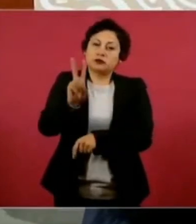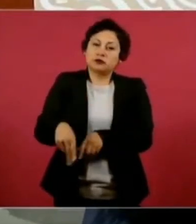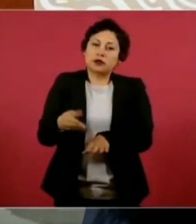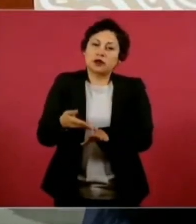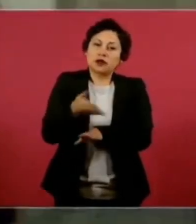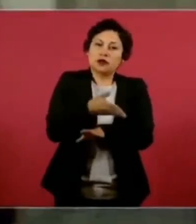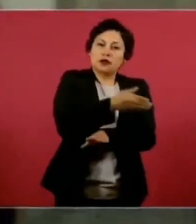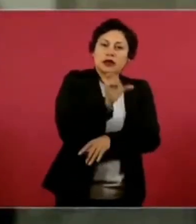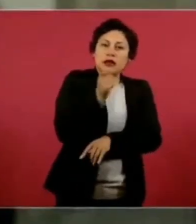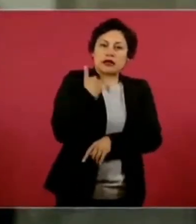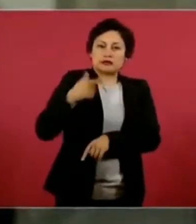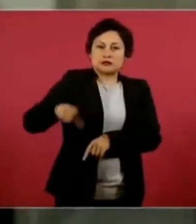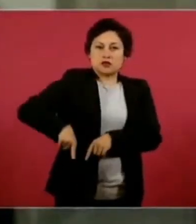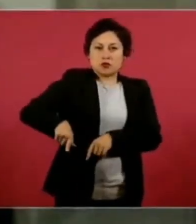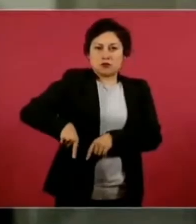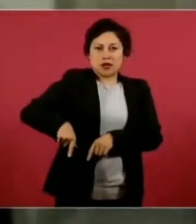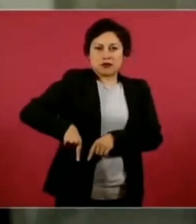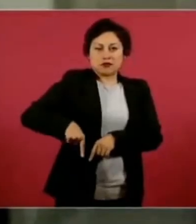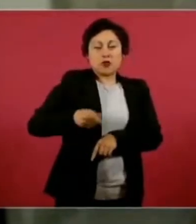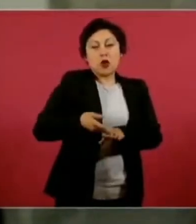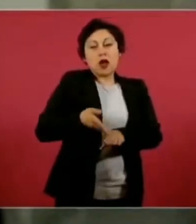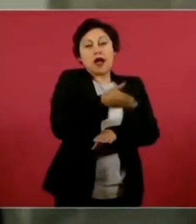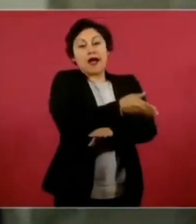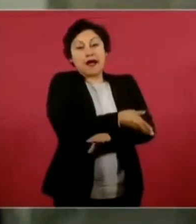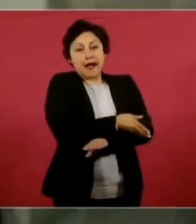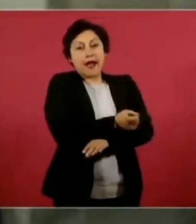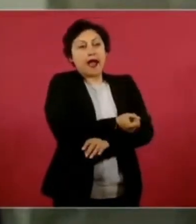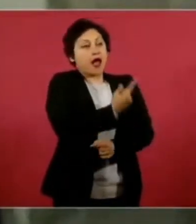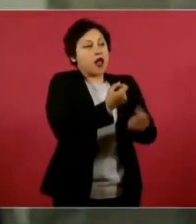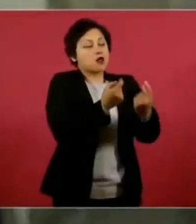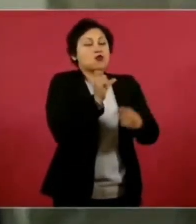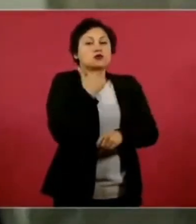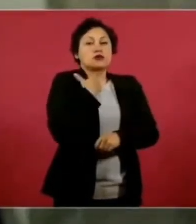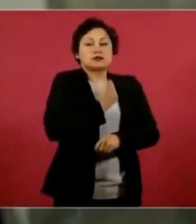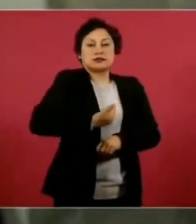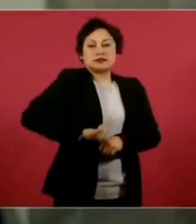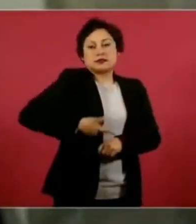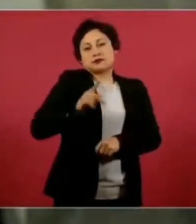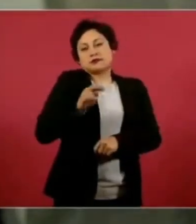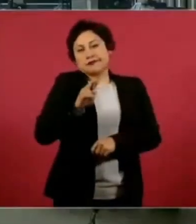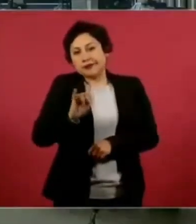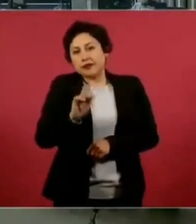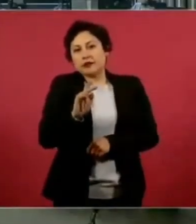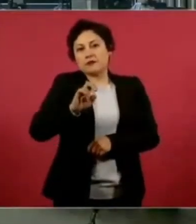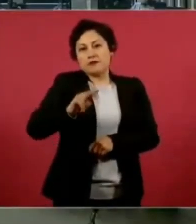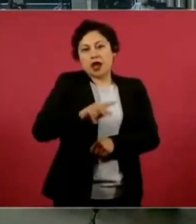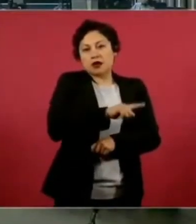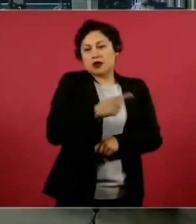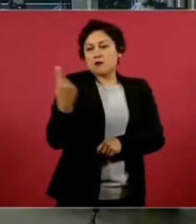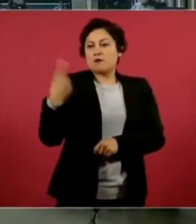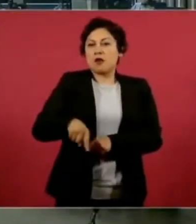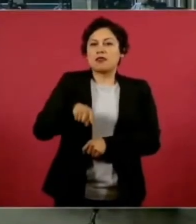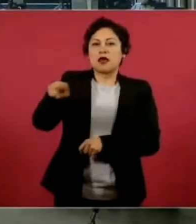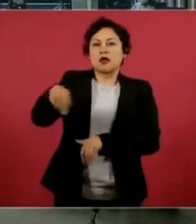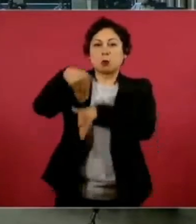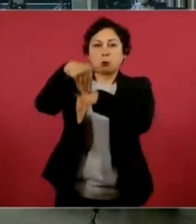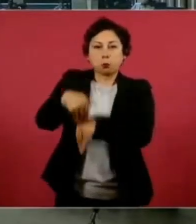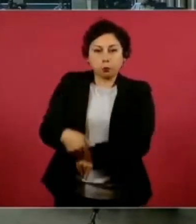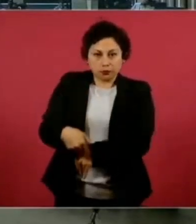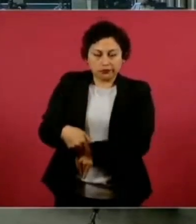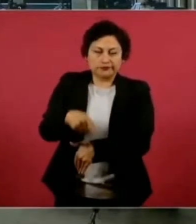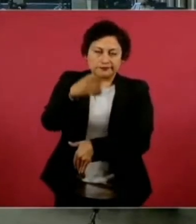acataban órdenes precisamente de los presidentes del PRI y del PAN, masacraron, pues ya se sabe,